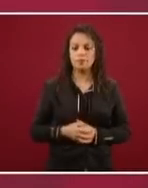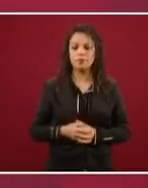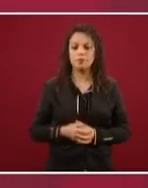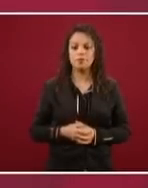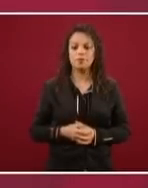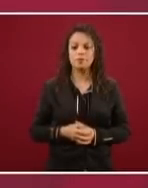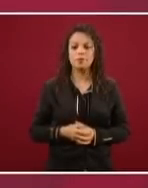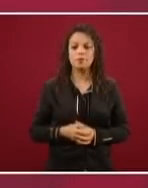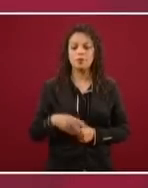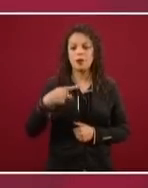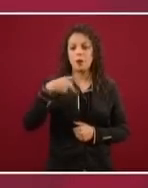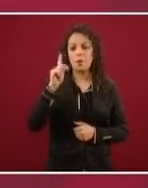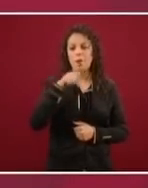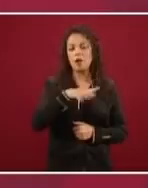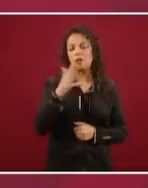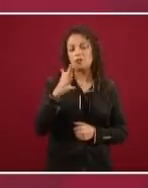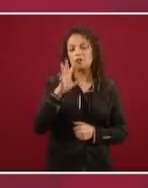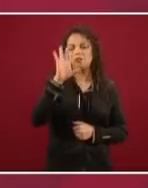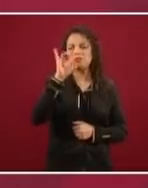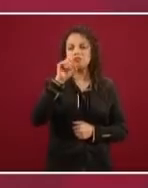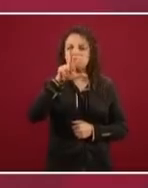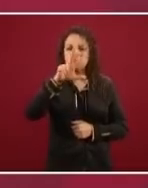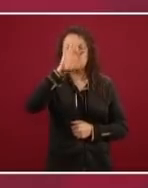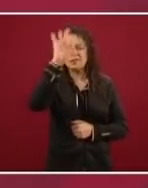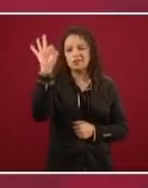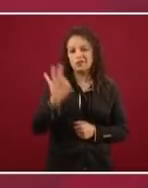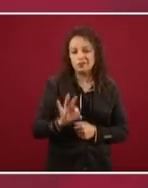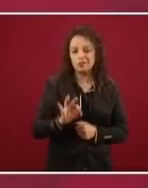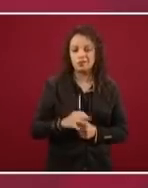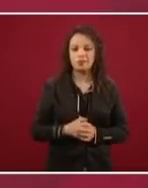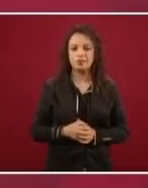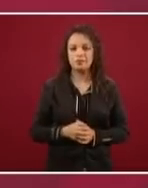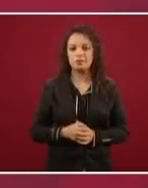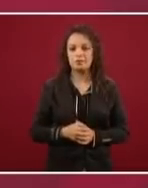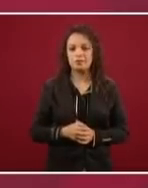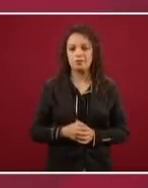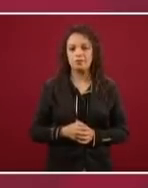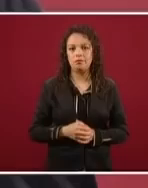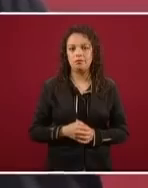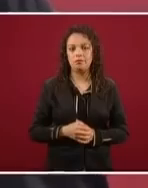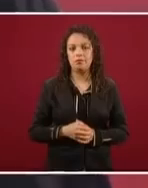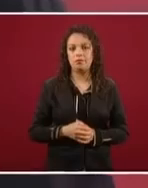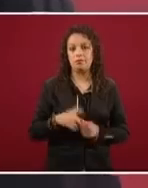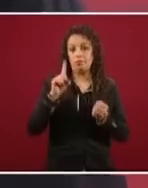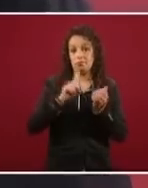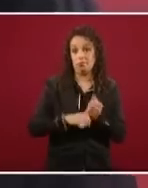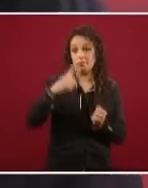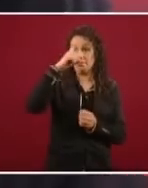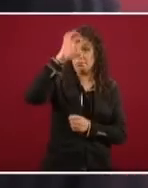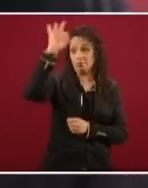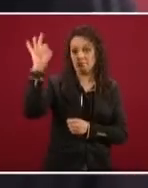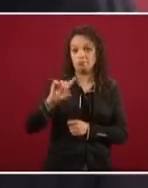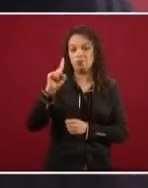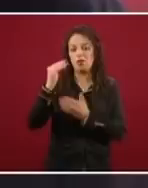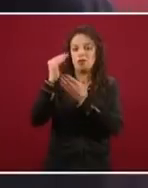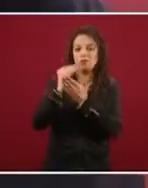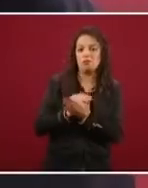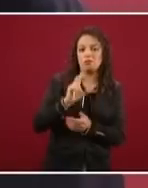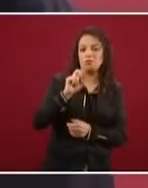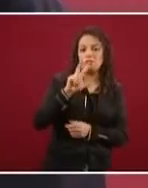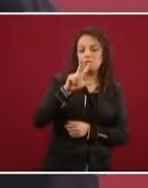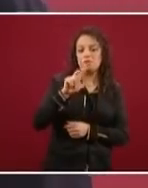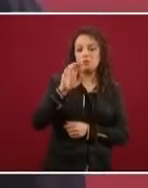en un 38 por ciento de su capacidad ya y